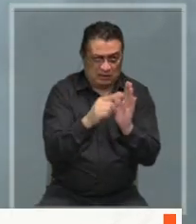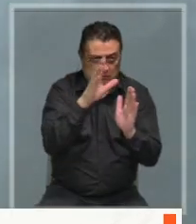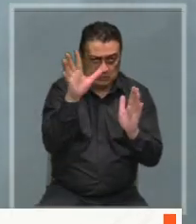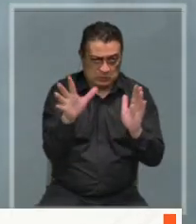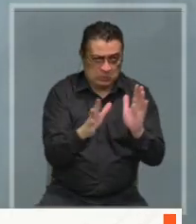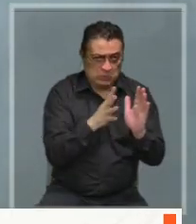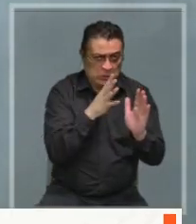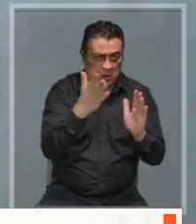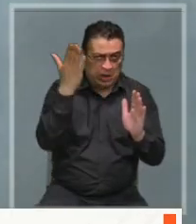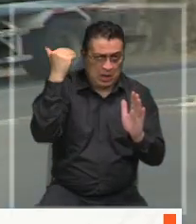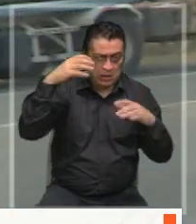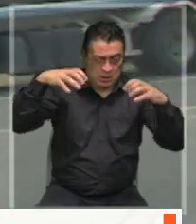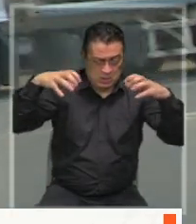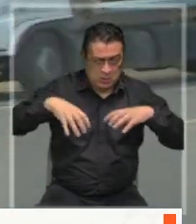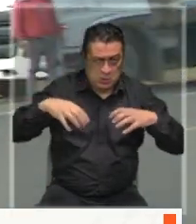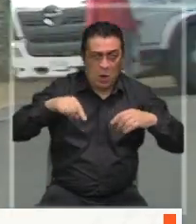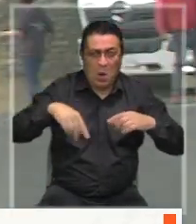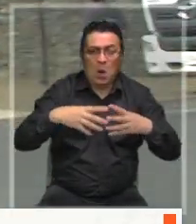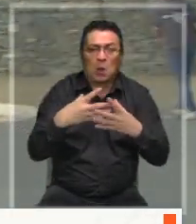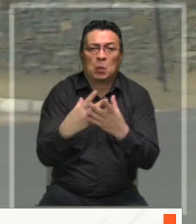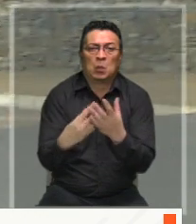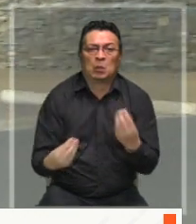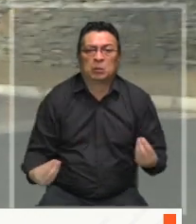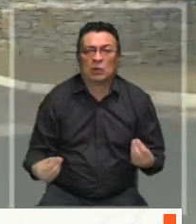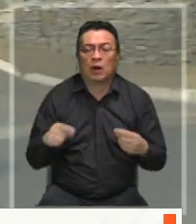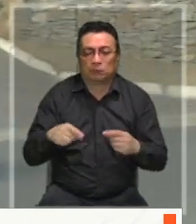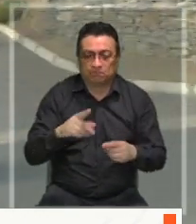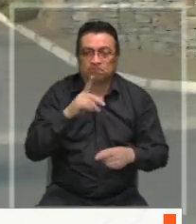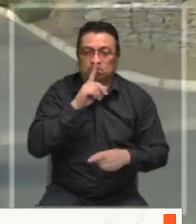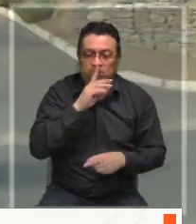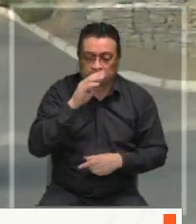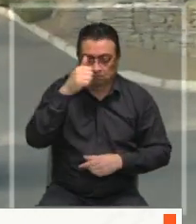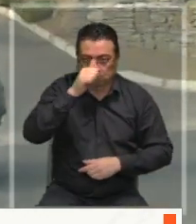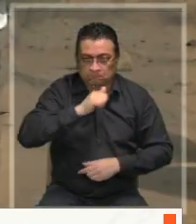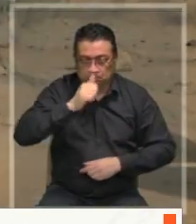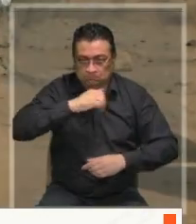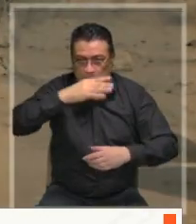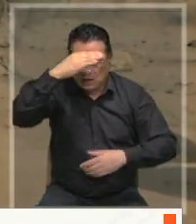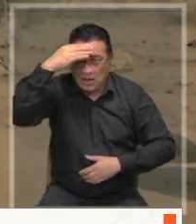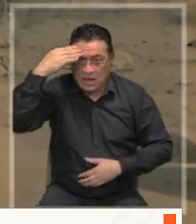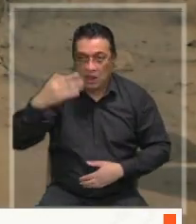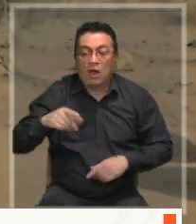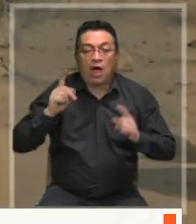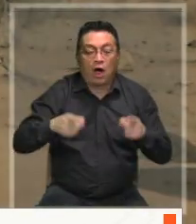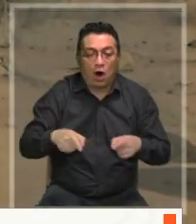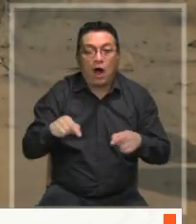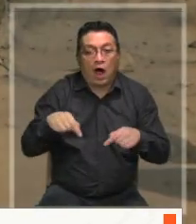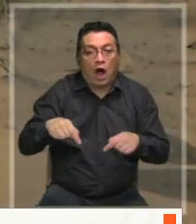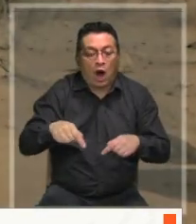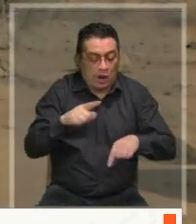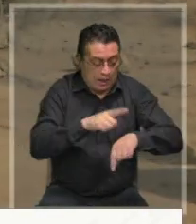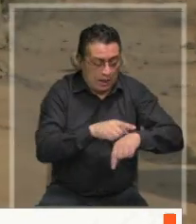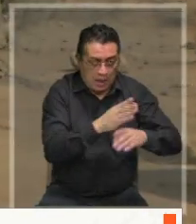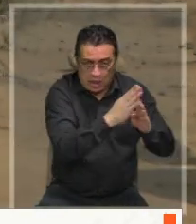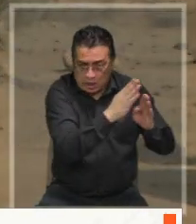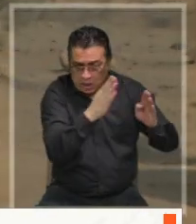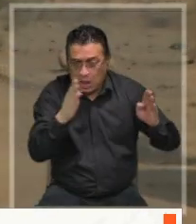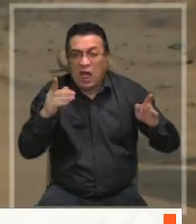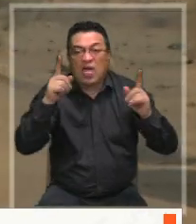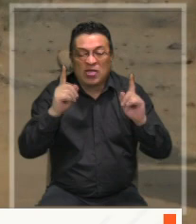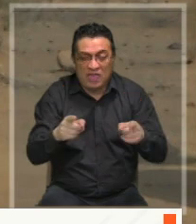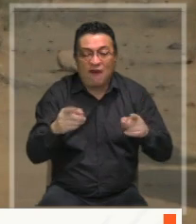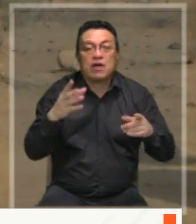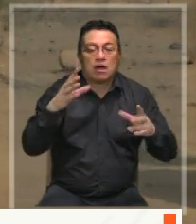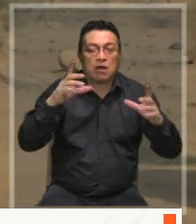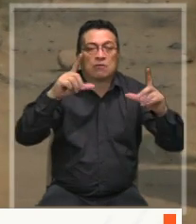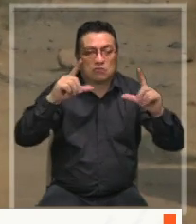antes se veían lluvias. Ahora deben soportar olas de calor. Esta época debiera bajar los incendios forestales, la cantidad de